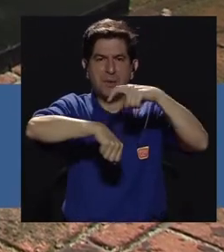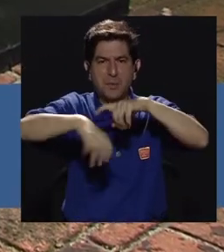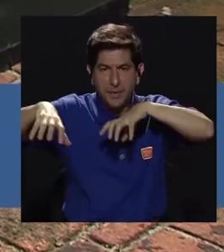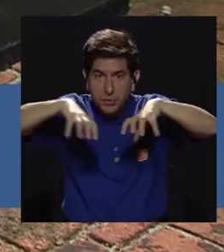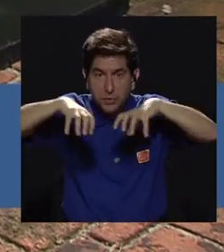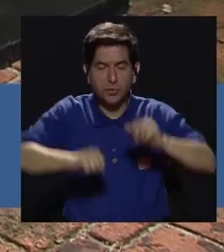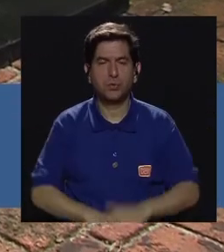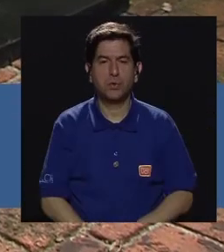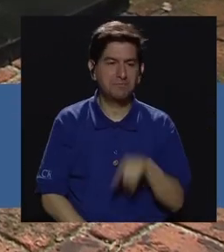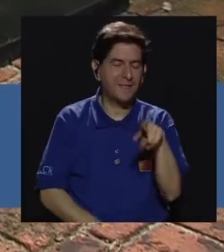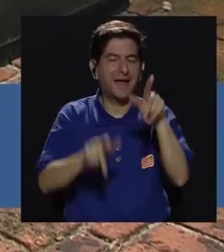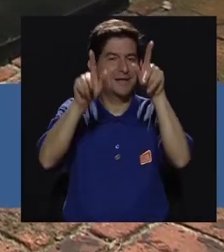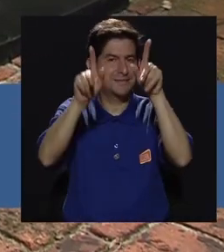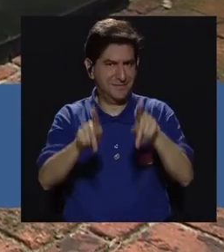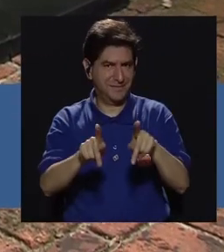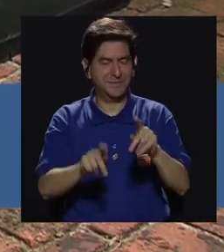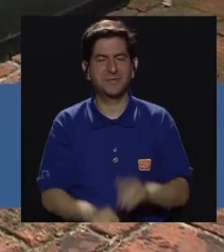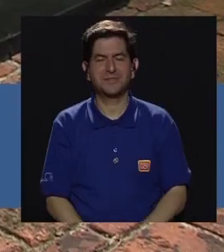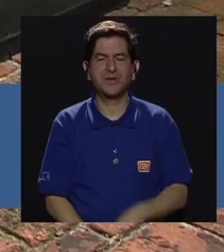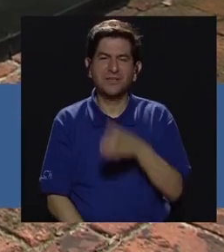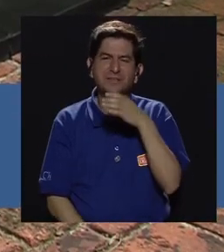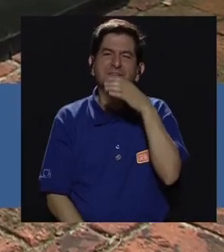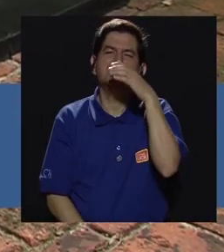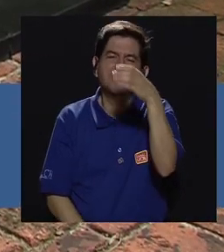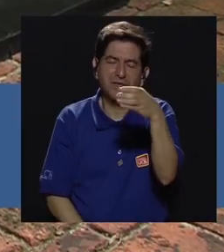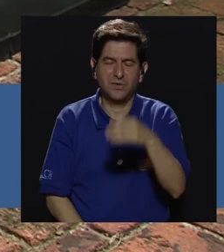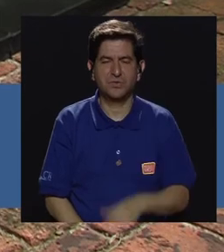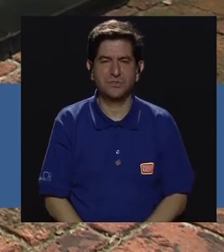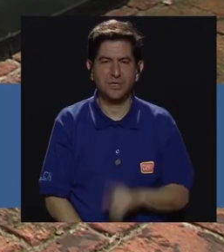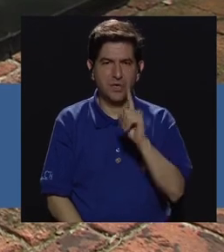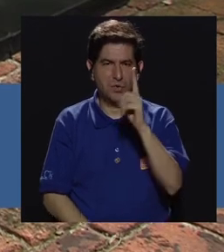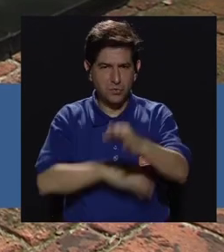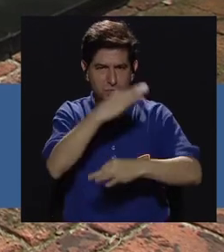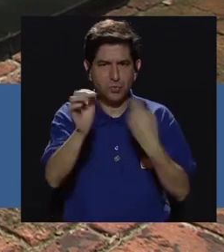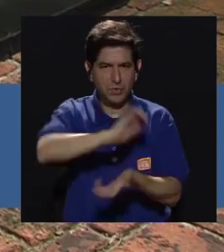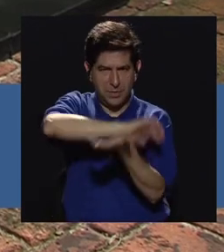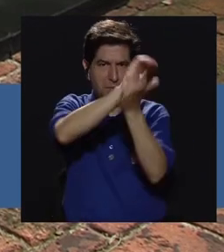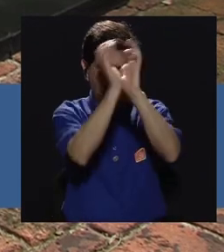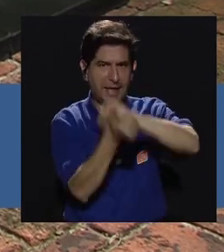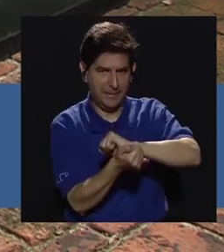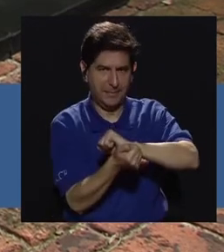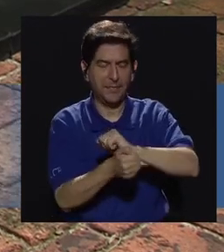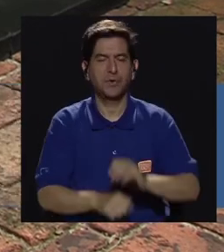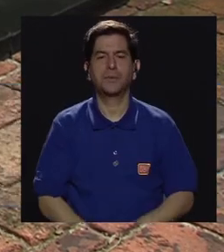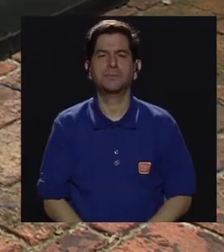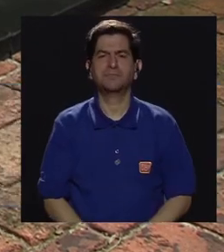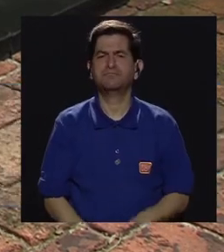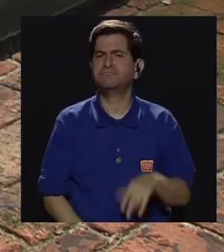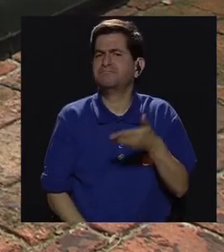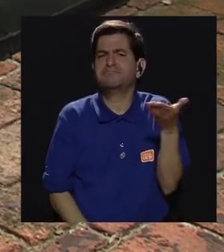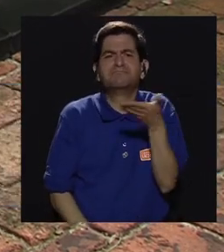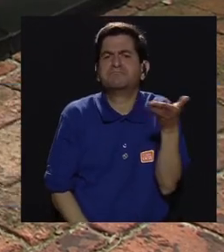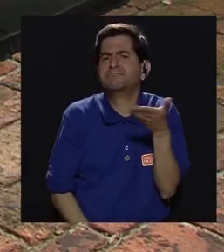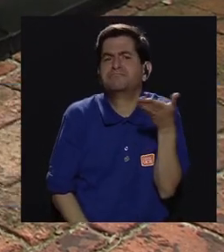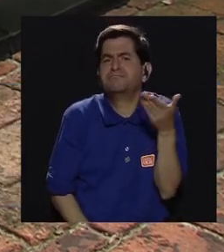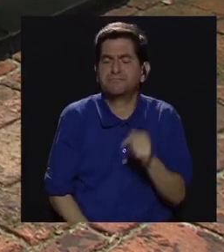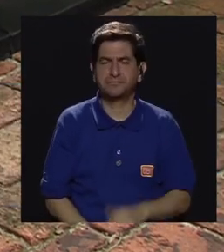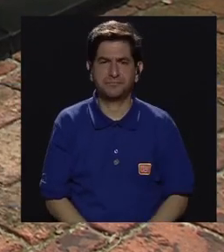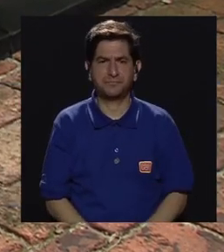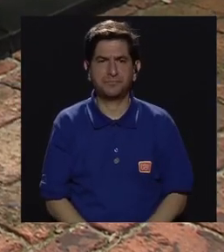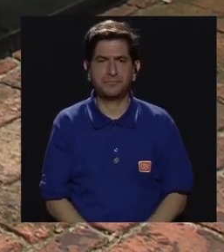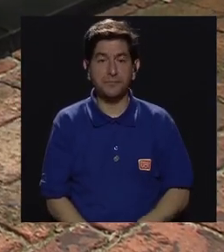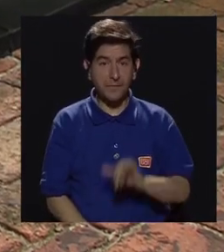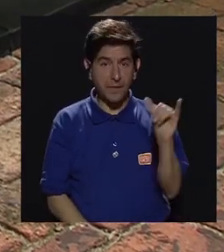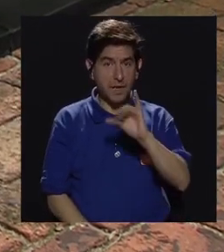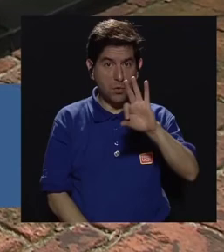esas personas, lo más conveniente es realizar este tipo de variante, la cual consiste en estar en la misma